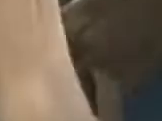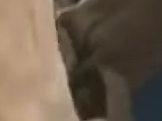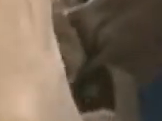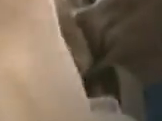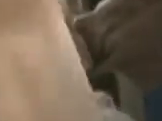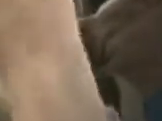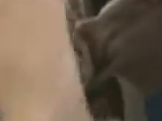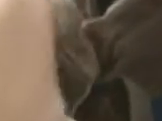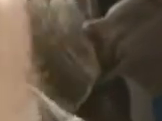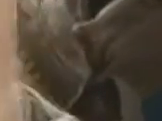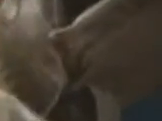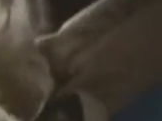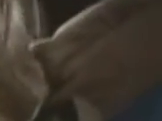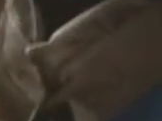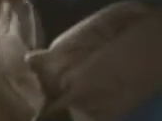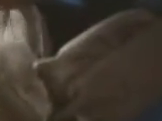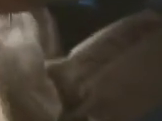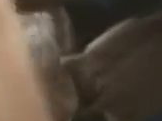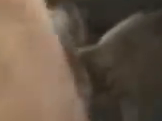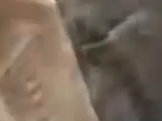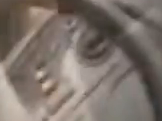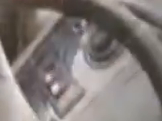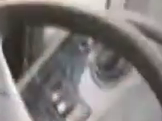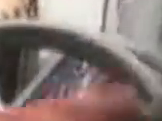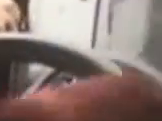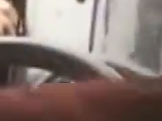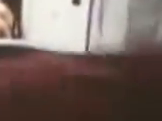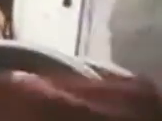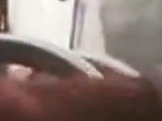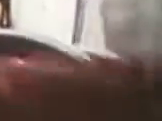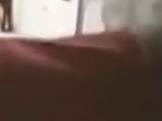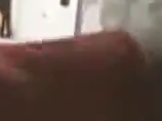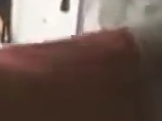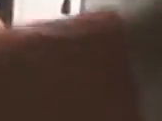que vamos a estar con él Hasta lo último Hasta el